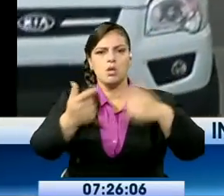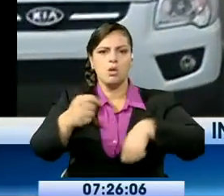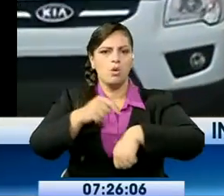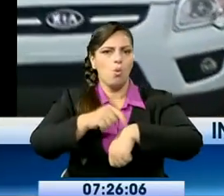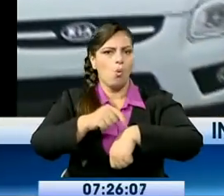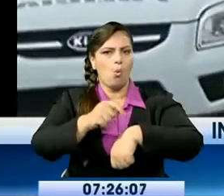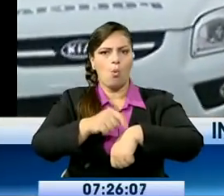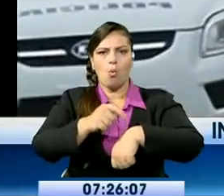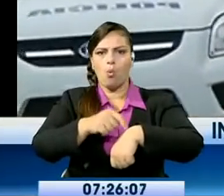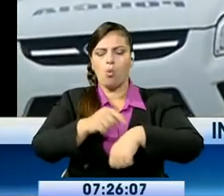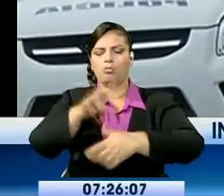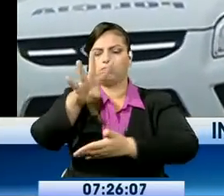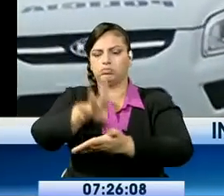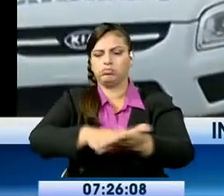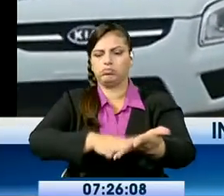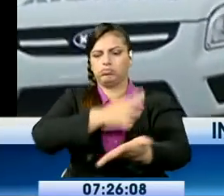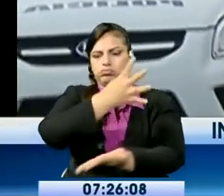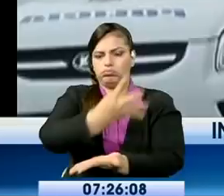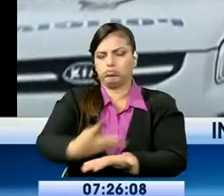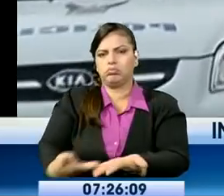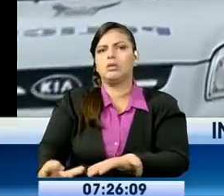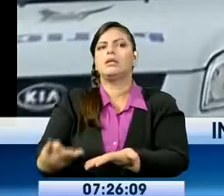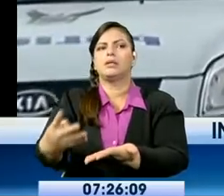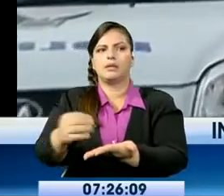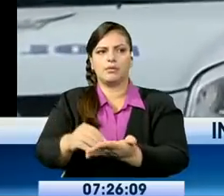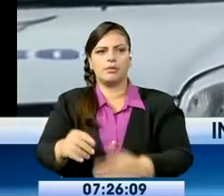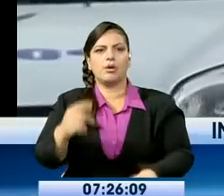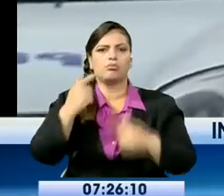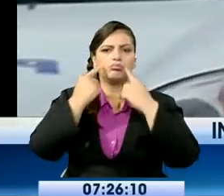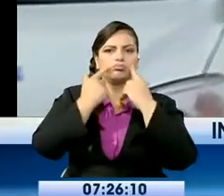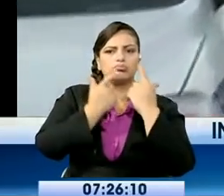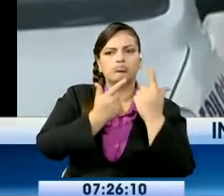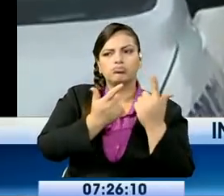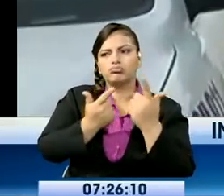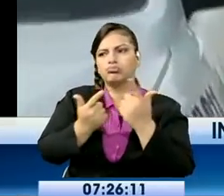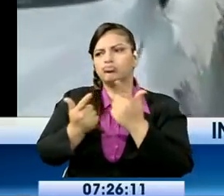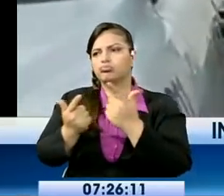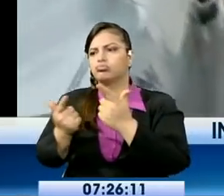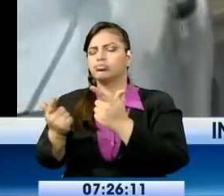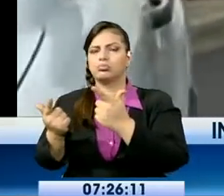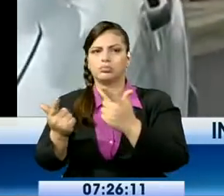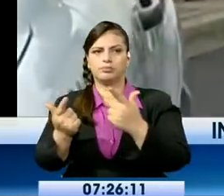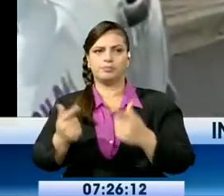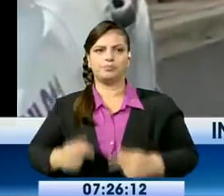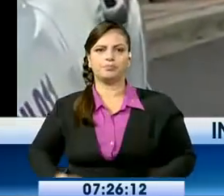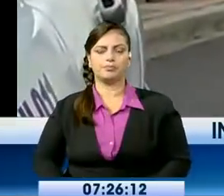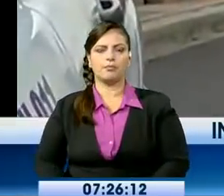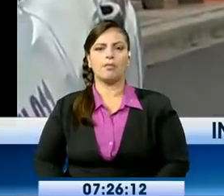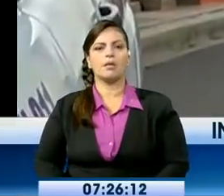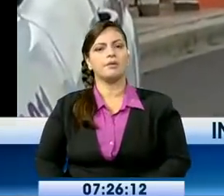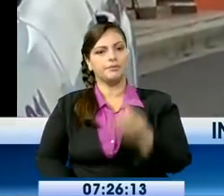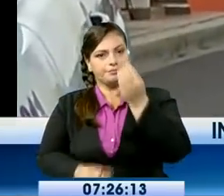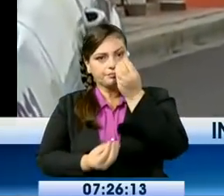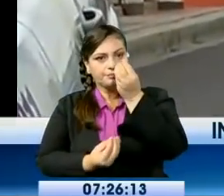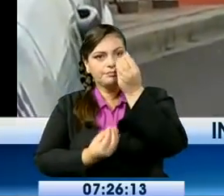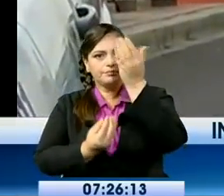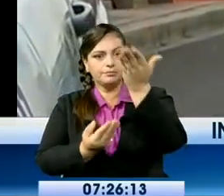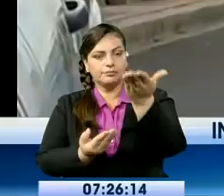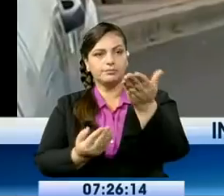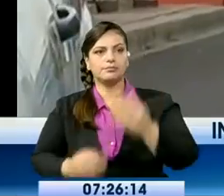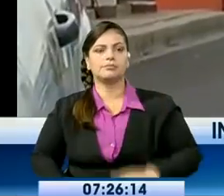horas pico, o conocidos estos puntos como hotspots. Me permito informar también que la